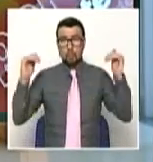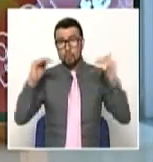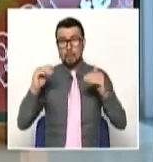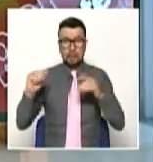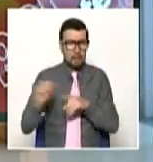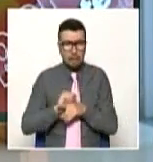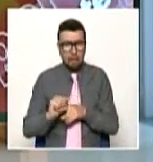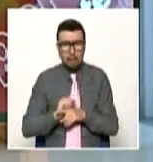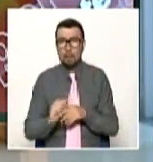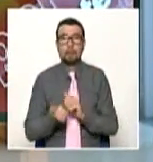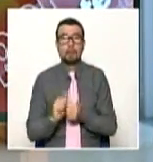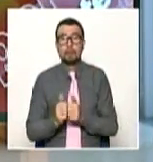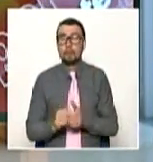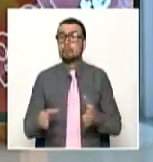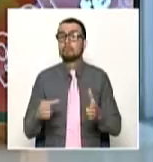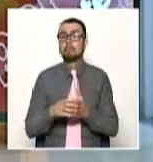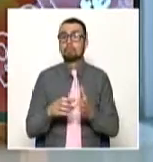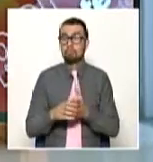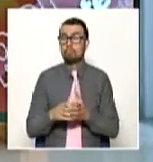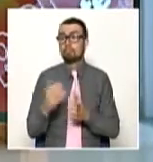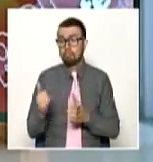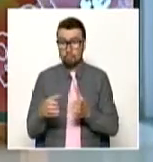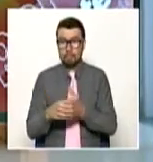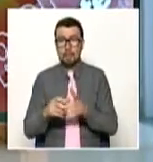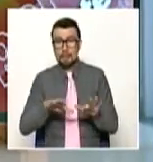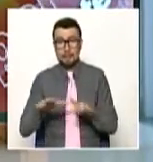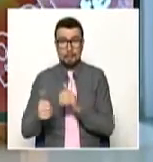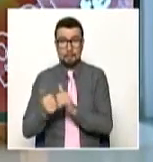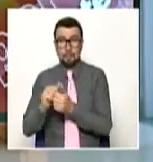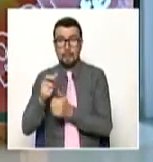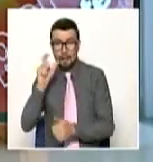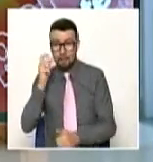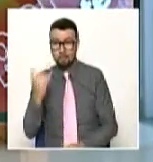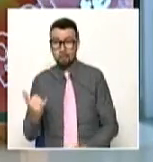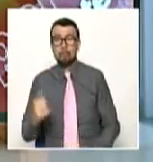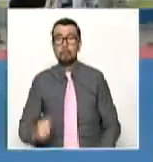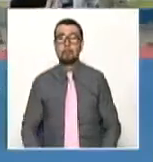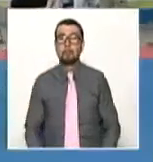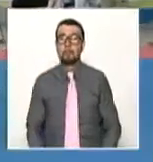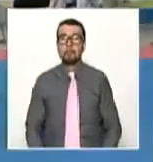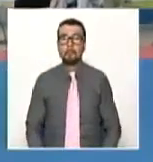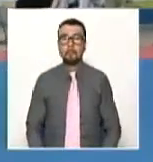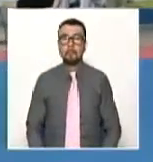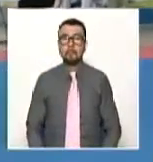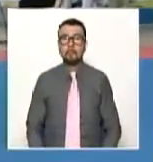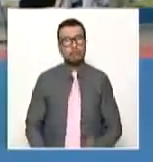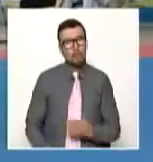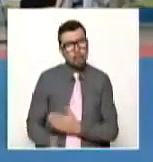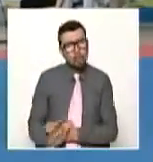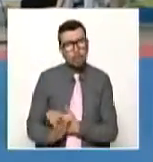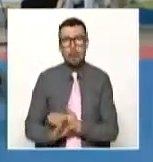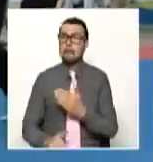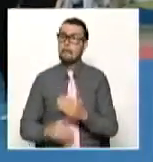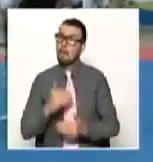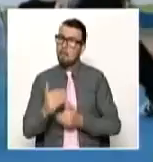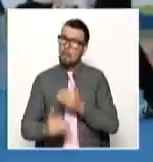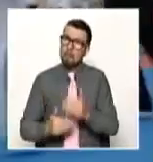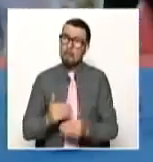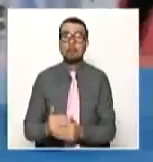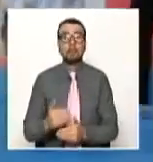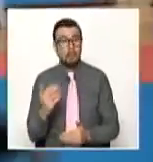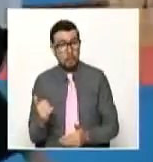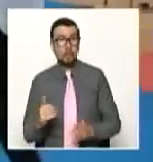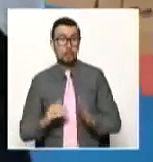el propósito de la unidad de alto potencial de la Secretaría de Deporte de Caldas. Seguir fomentando los procesos y lograr triunfos